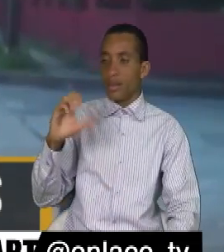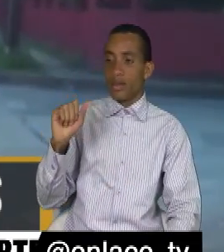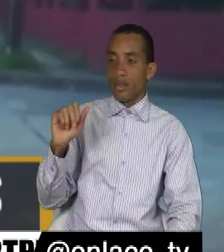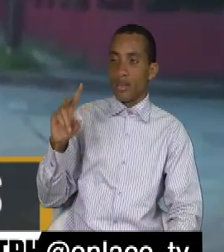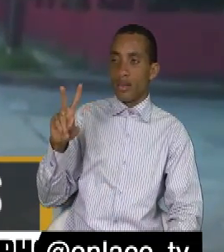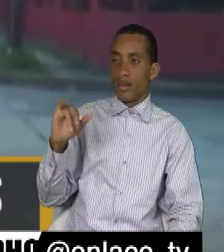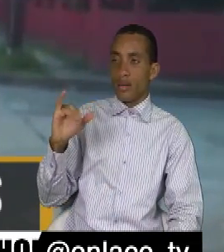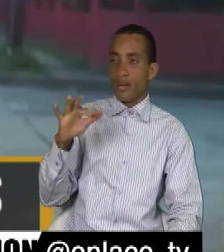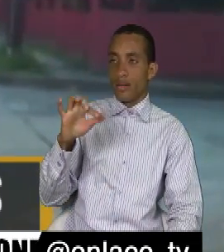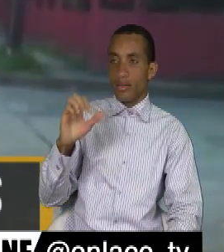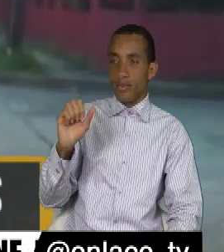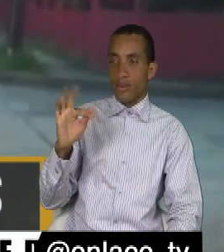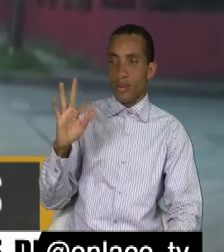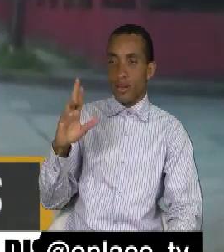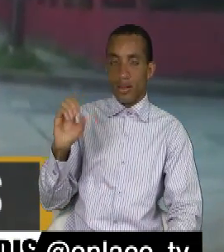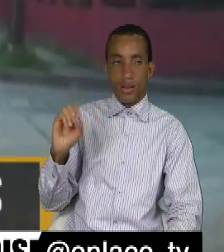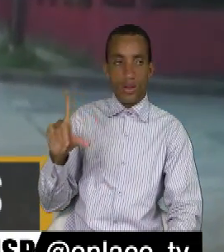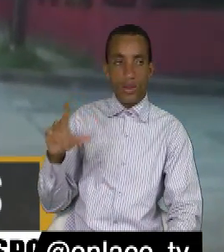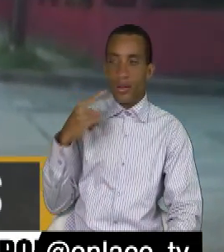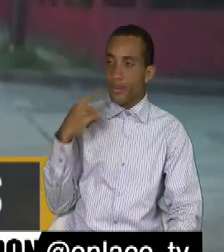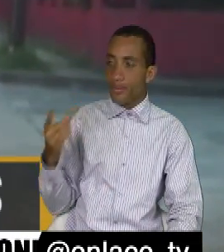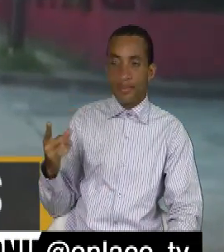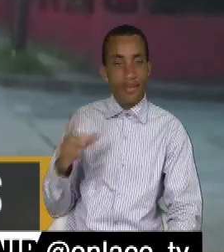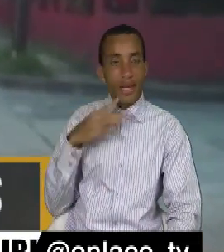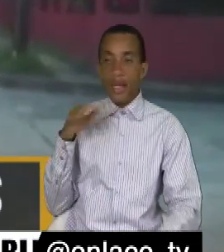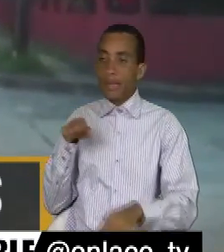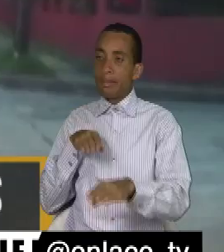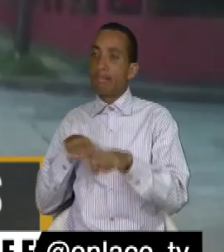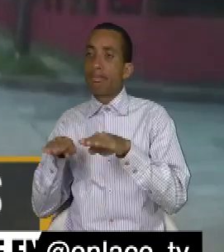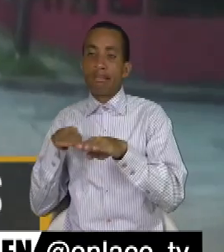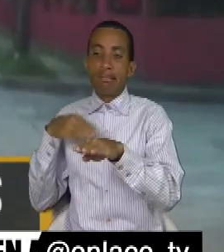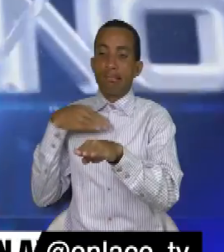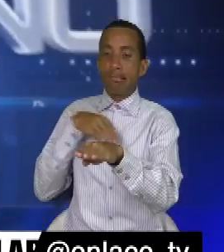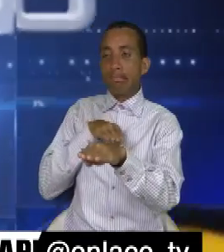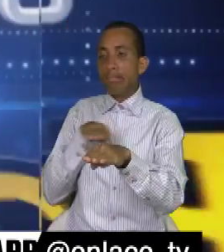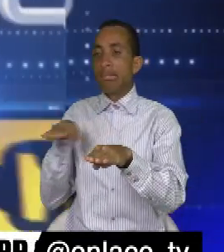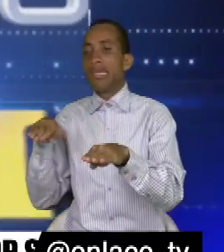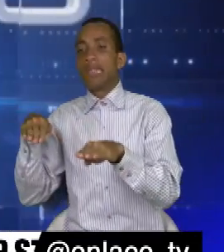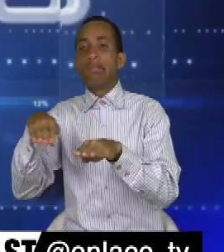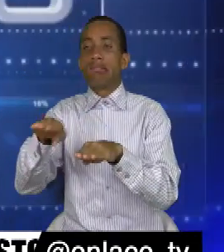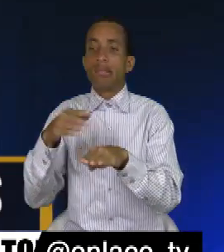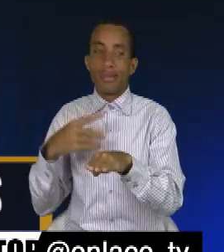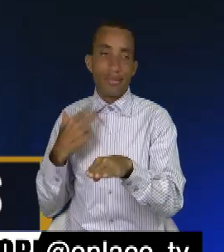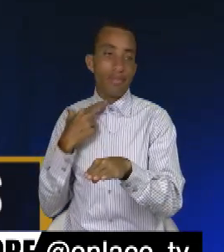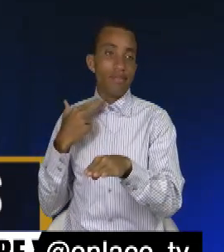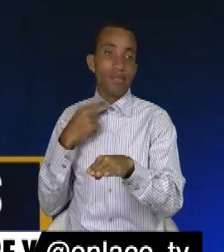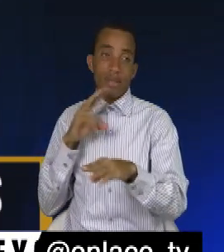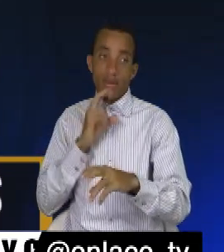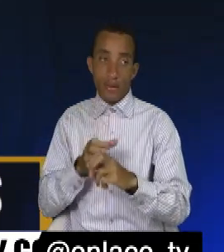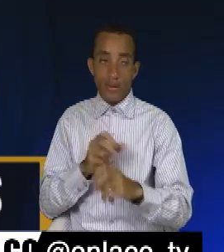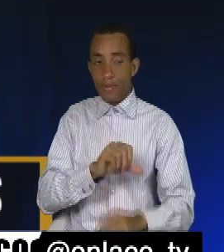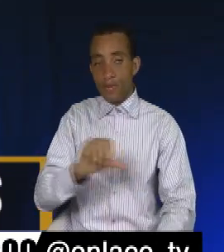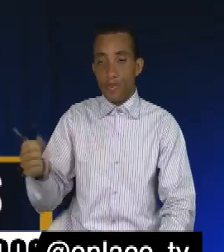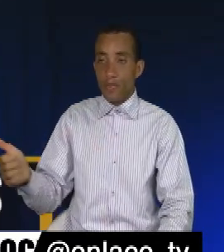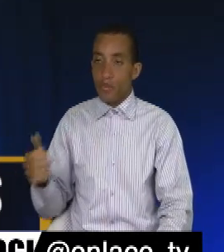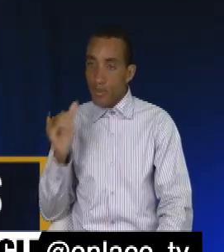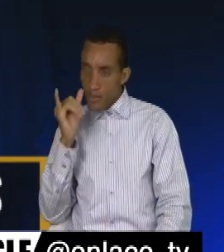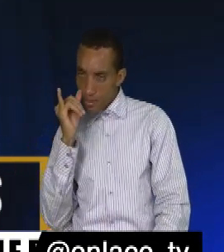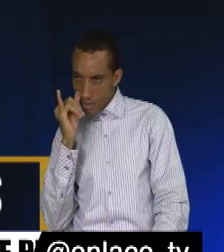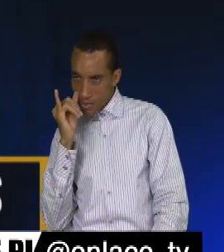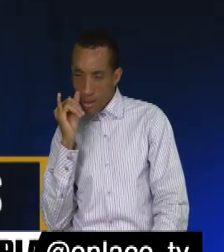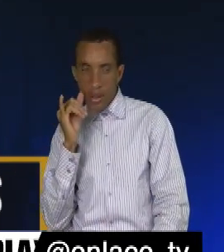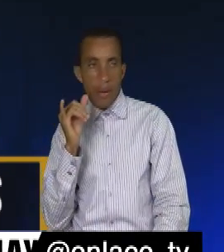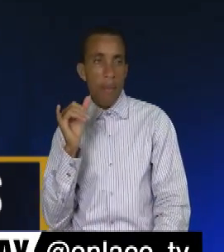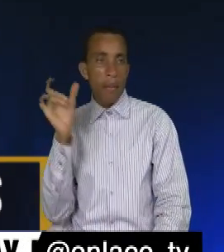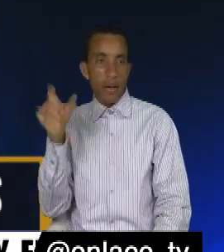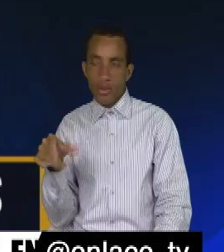trancones e impide el libre tránsito de ambulancias hacia el Hospital Regional del Magdalena Medio. Otro reportero ciudadano nos envía esta fotografía